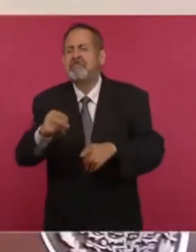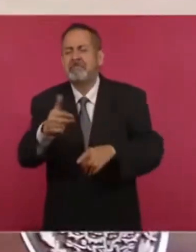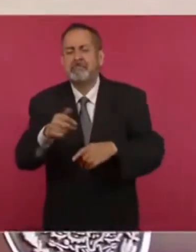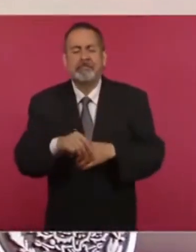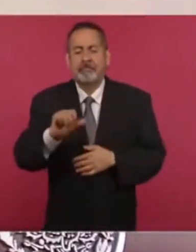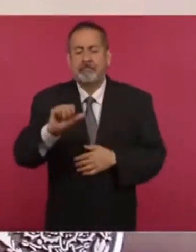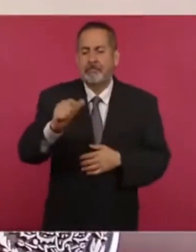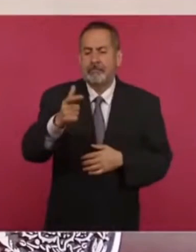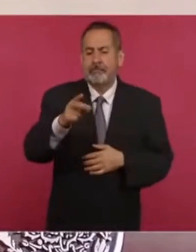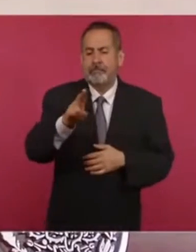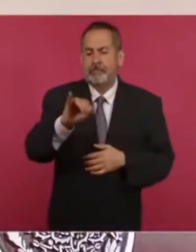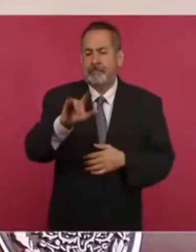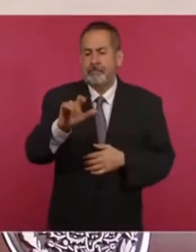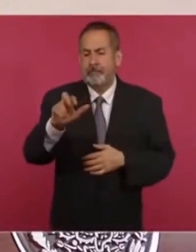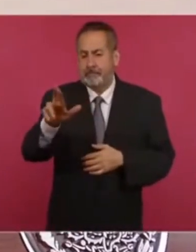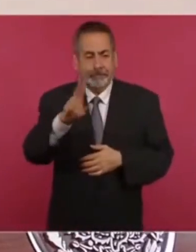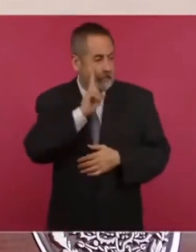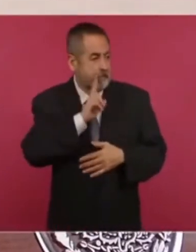Aguilar.